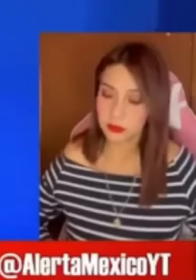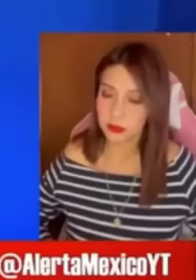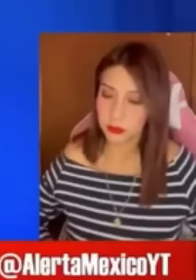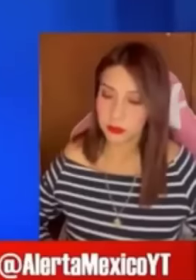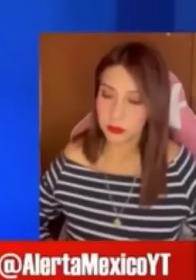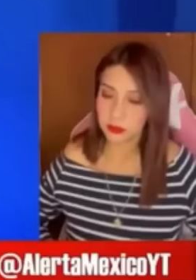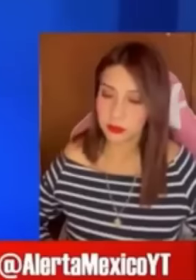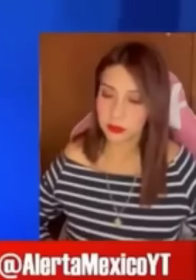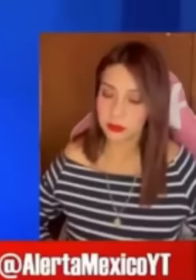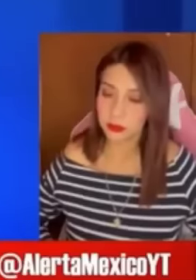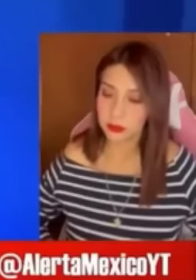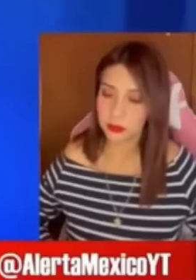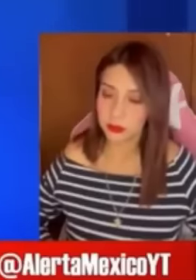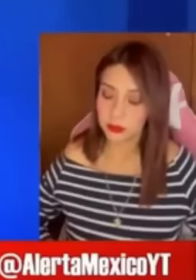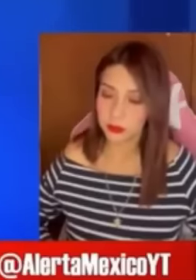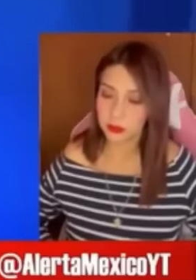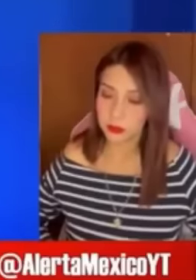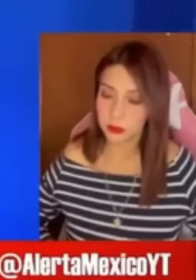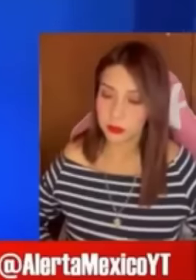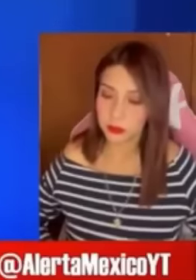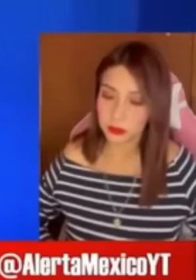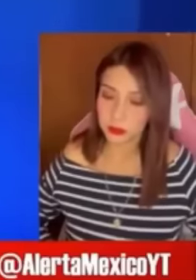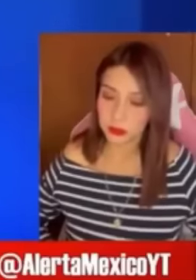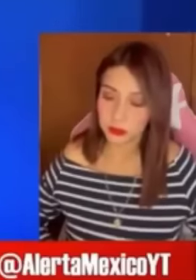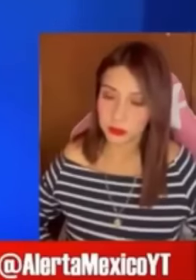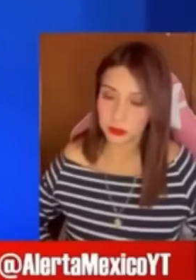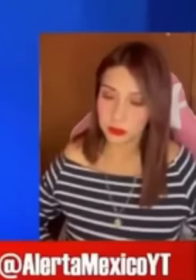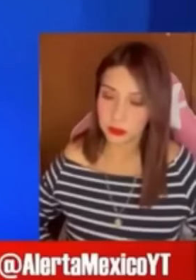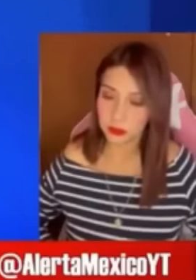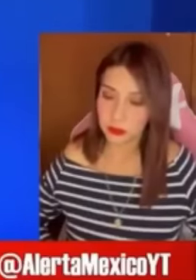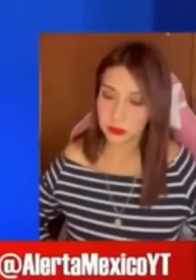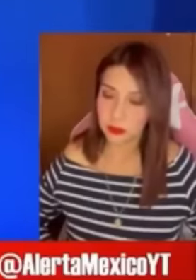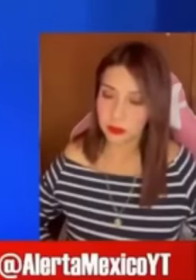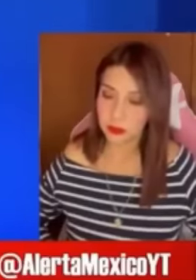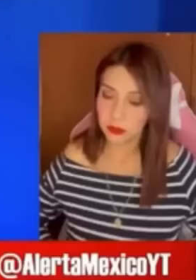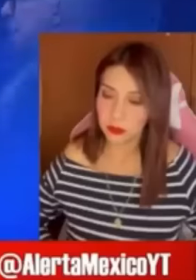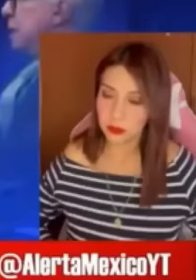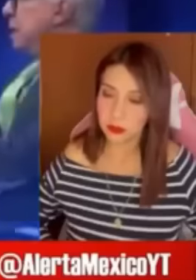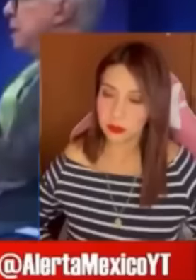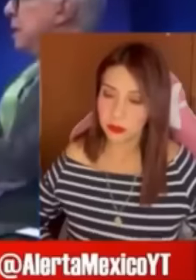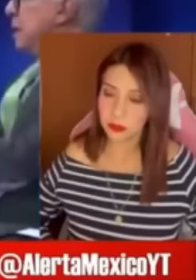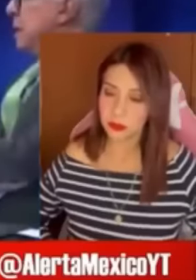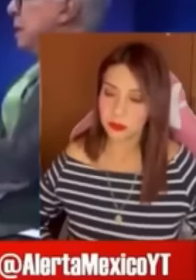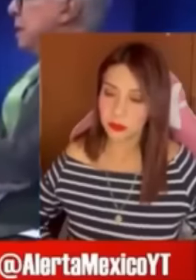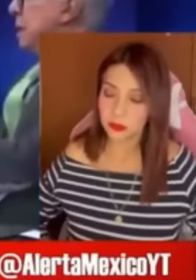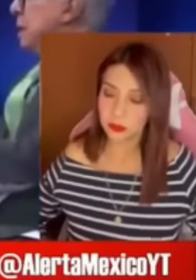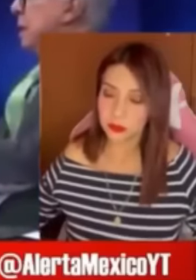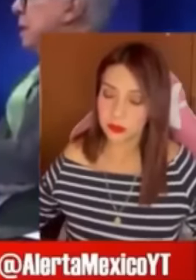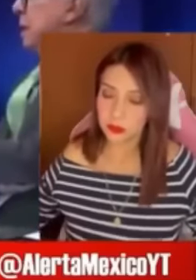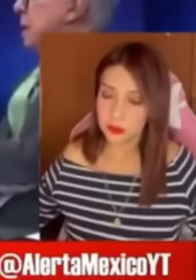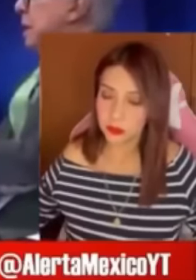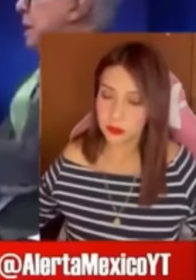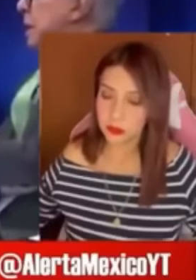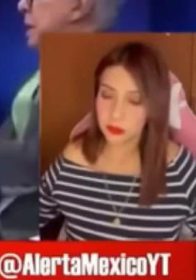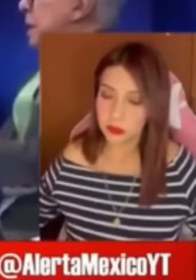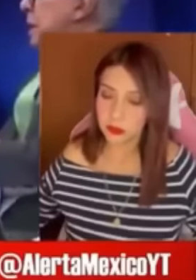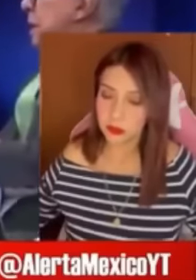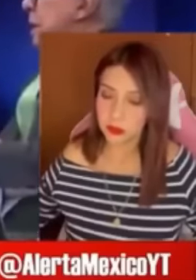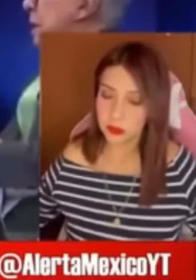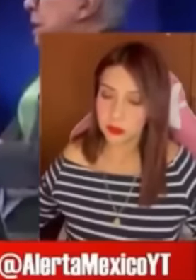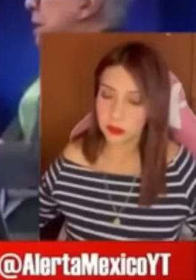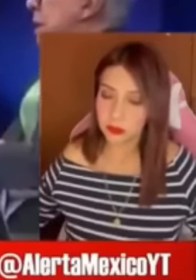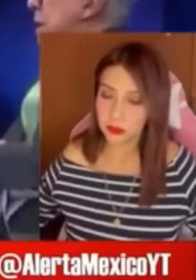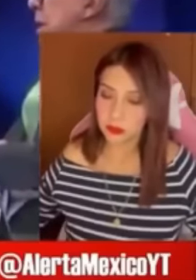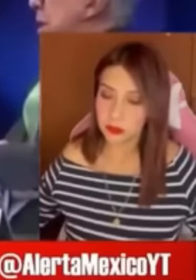de la región, no el nacional, sí, contenido de la región. Conclusión, es el mejor negocio que han hecho, sí, y nosotros también.